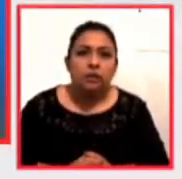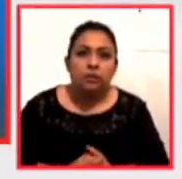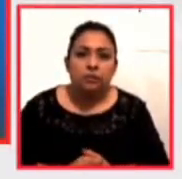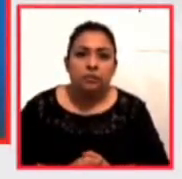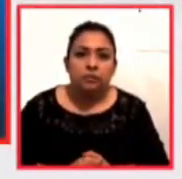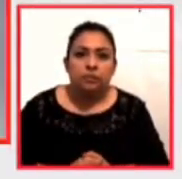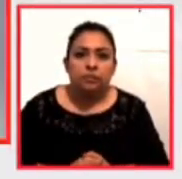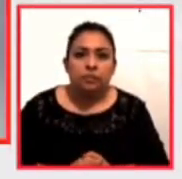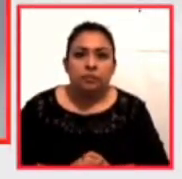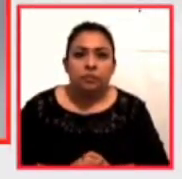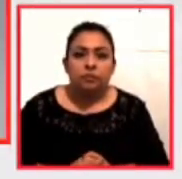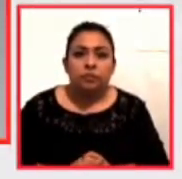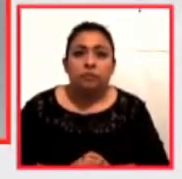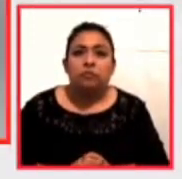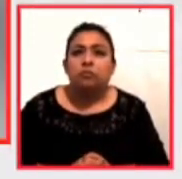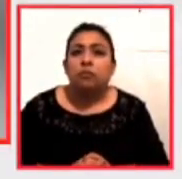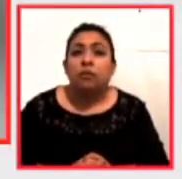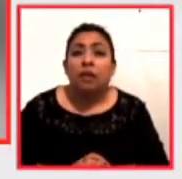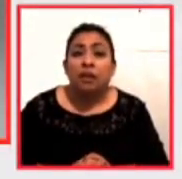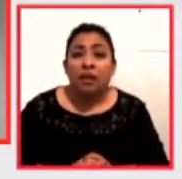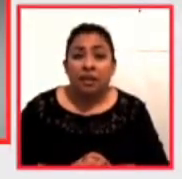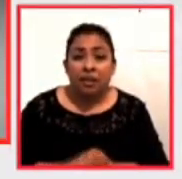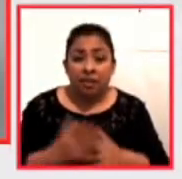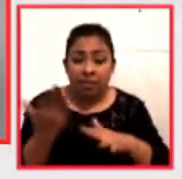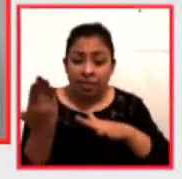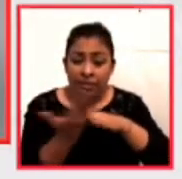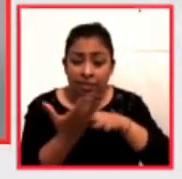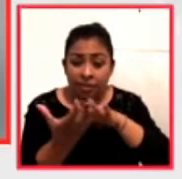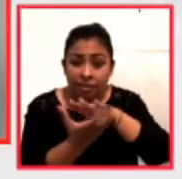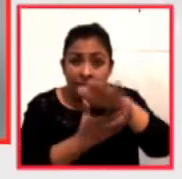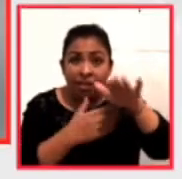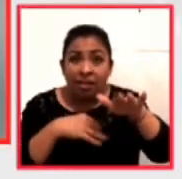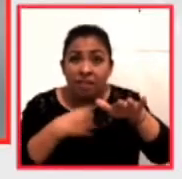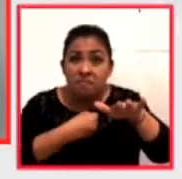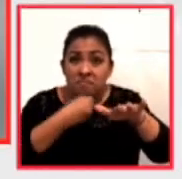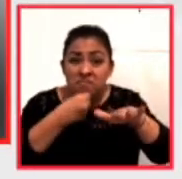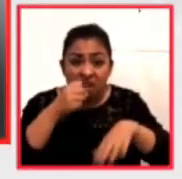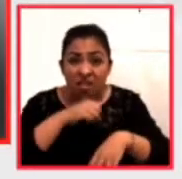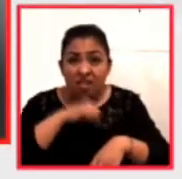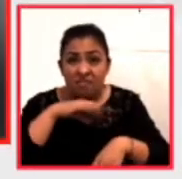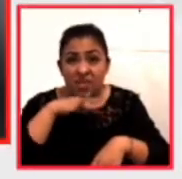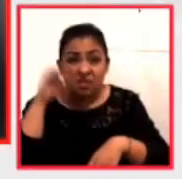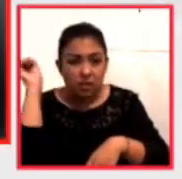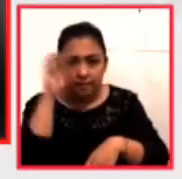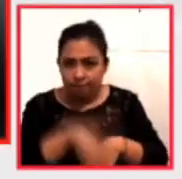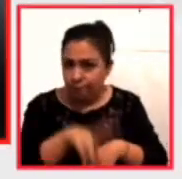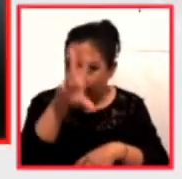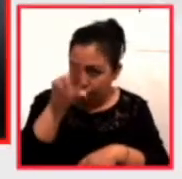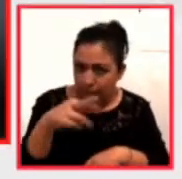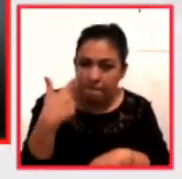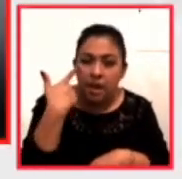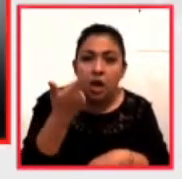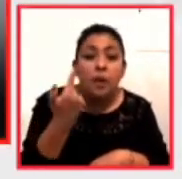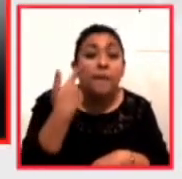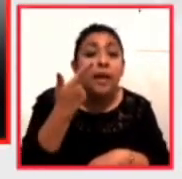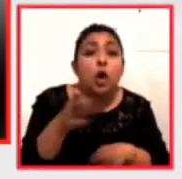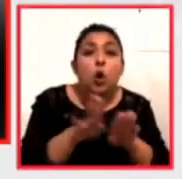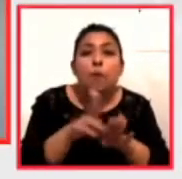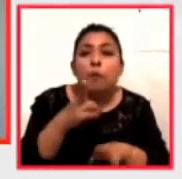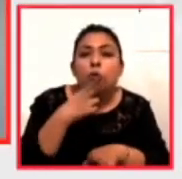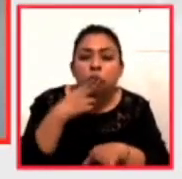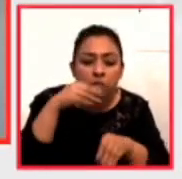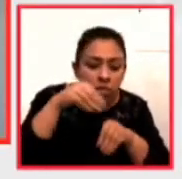un vaso con agua. No tires las chanclas viejas. Mejor, descubre cómo el artista Marcos Kurtich las empleó para crear